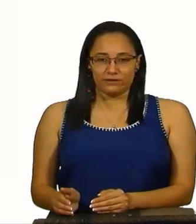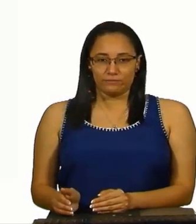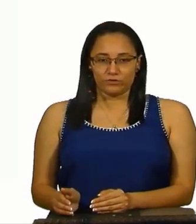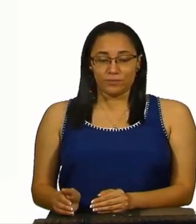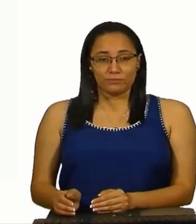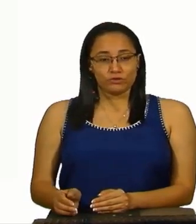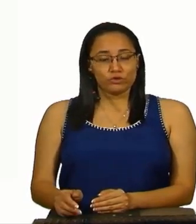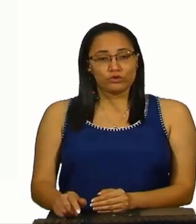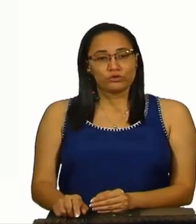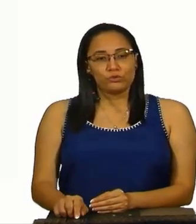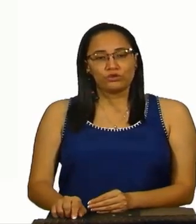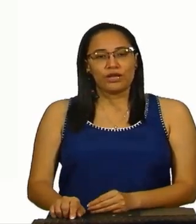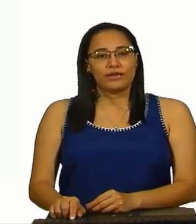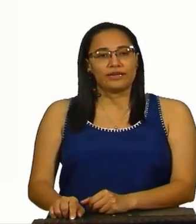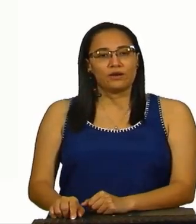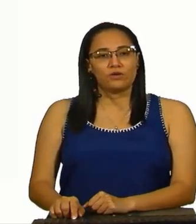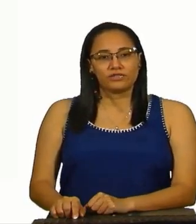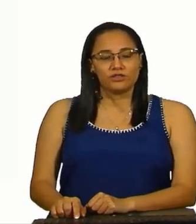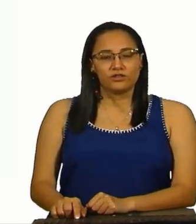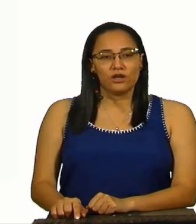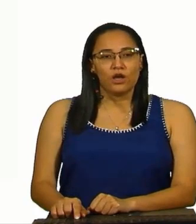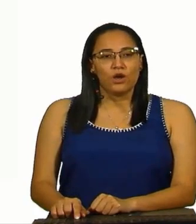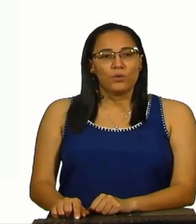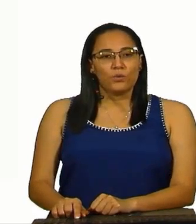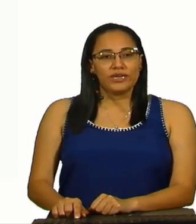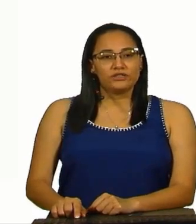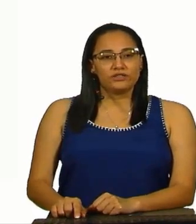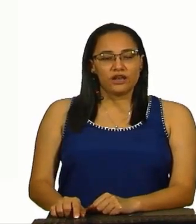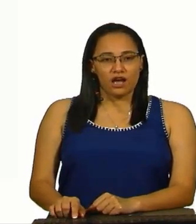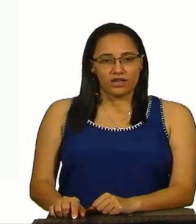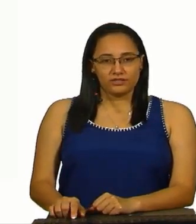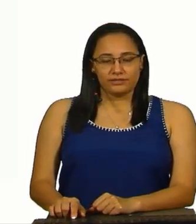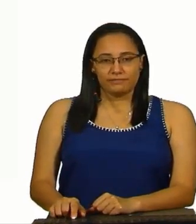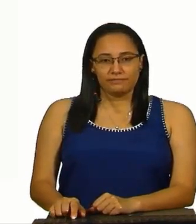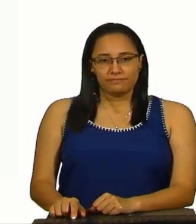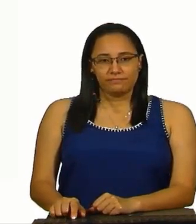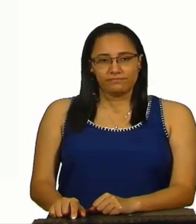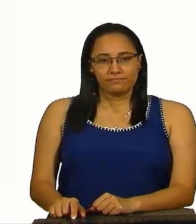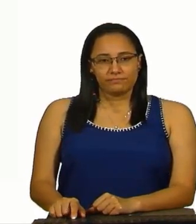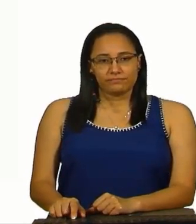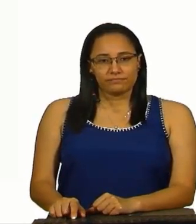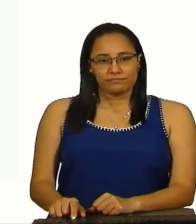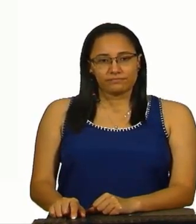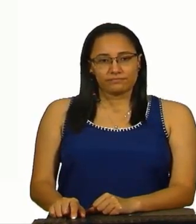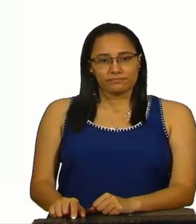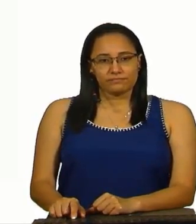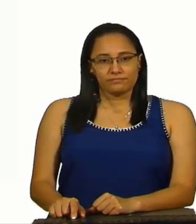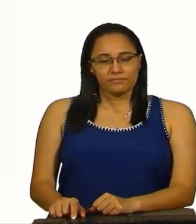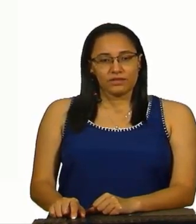el río. Entonces vamos todos juntos a leer la oración. We do not